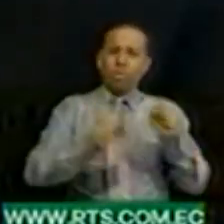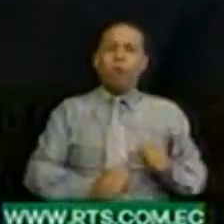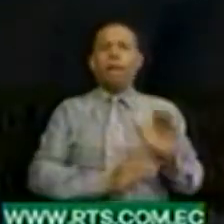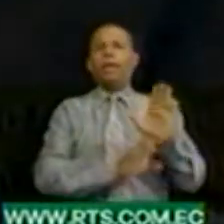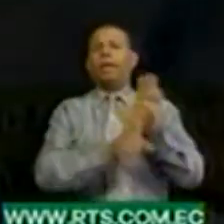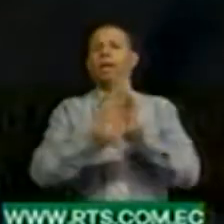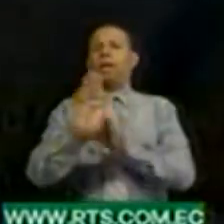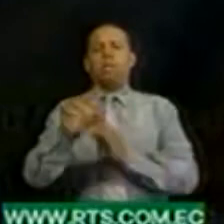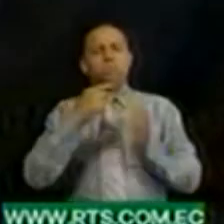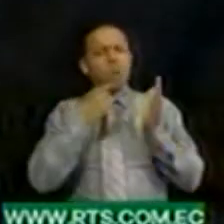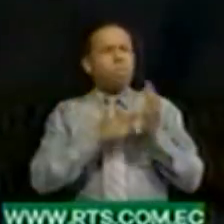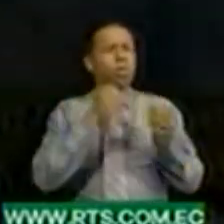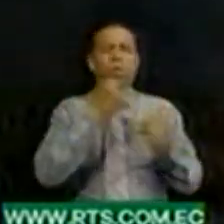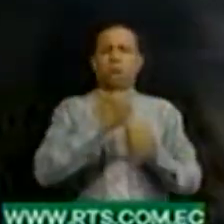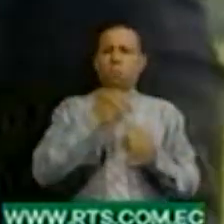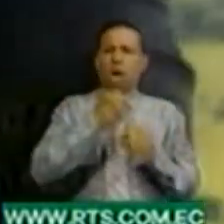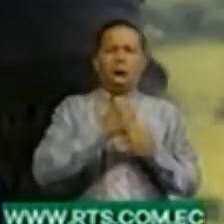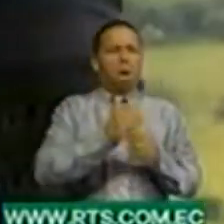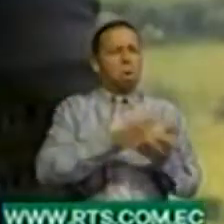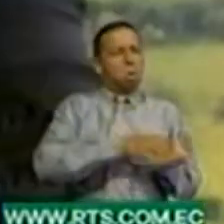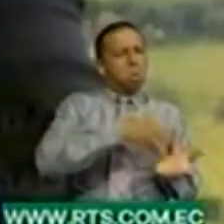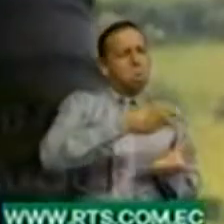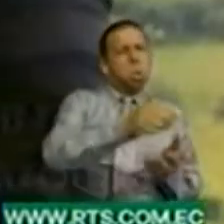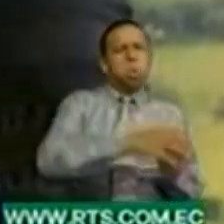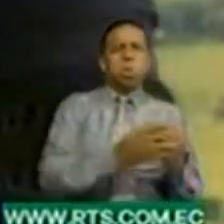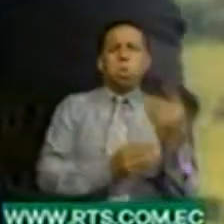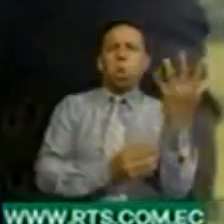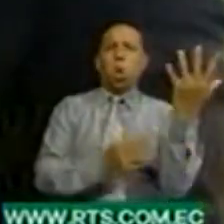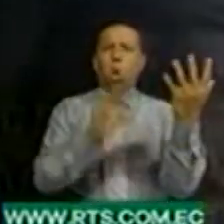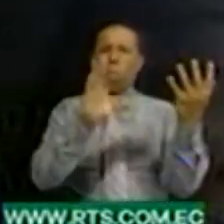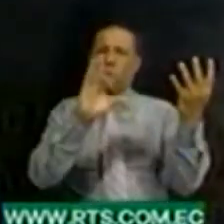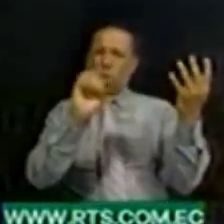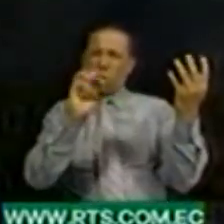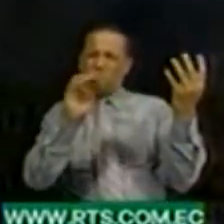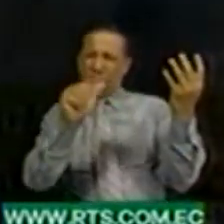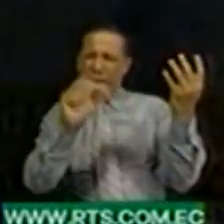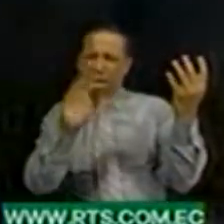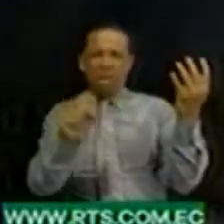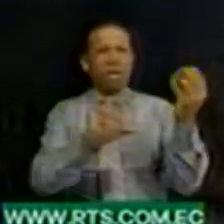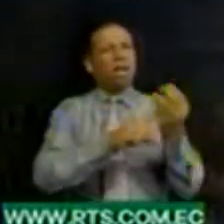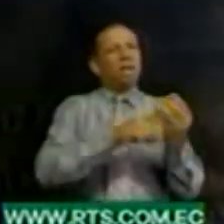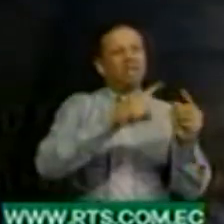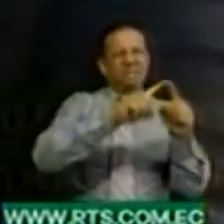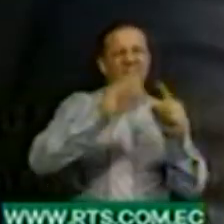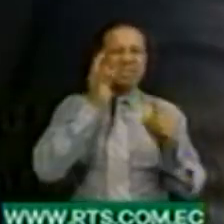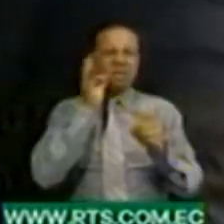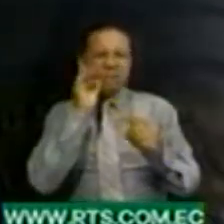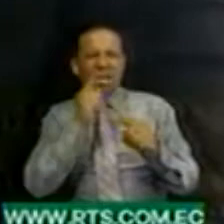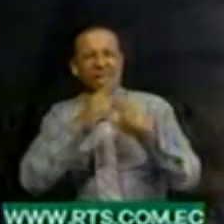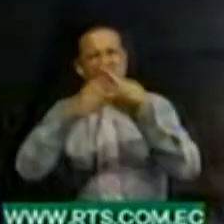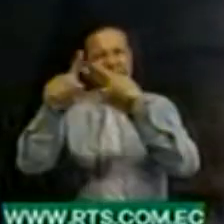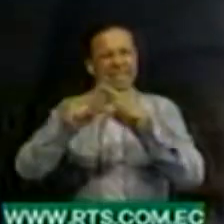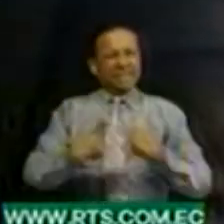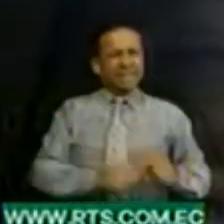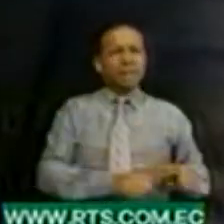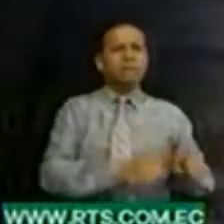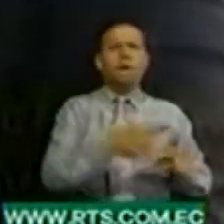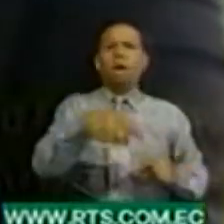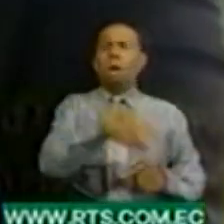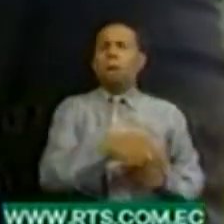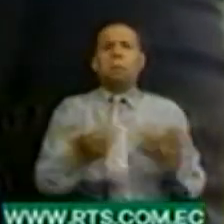productores de uvilla, nuestros productores de tomate de árbol, de fruticultura andina, fruticultura tropical, no tenían una